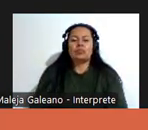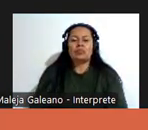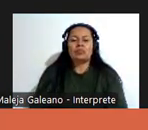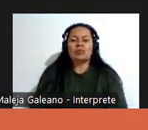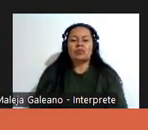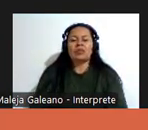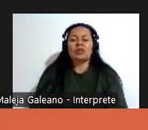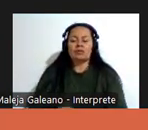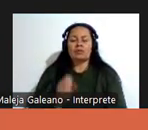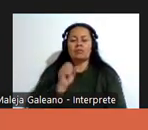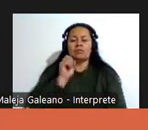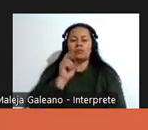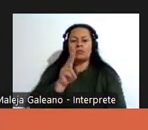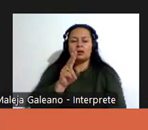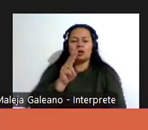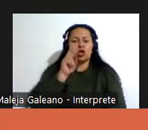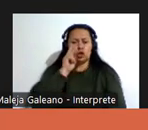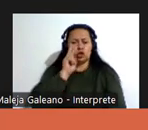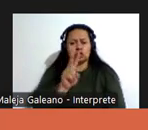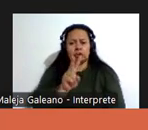Ok, ¿no se ve